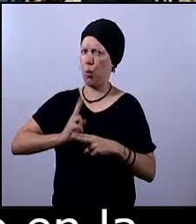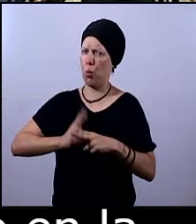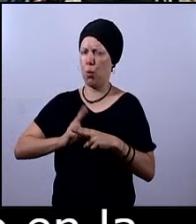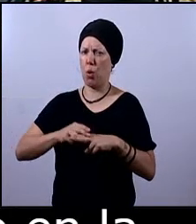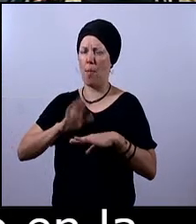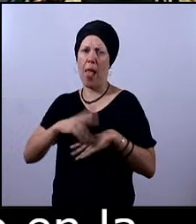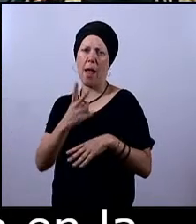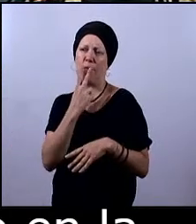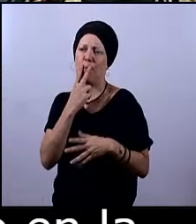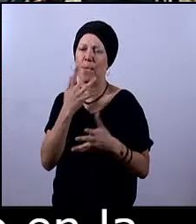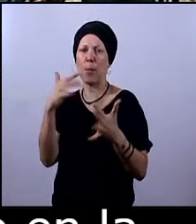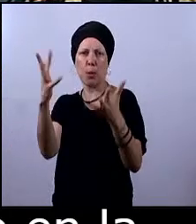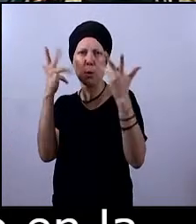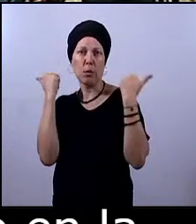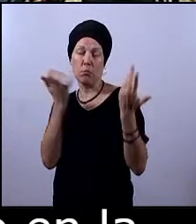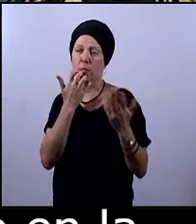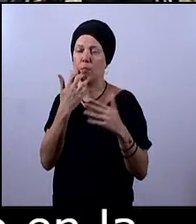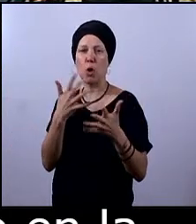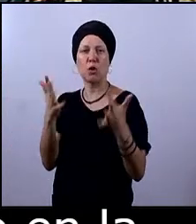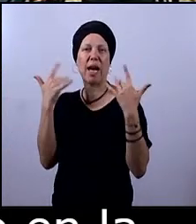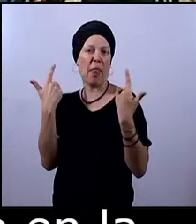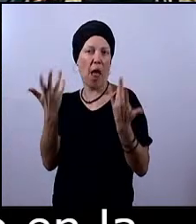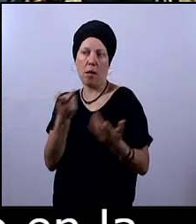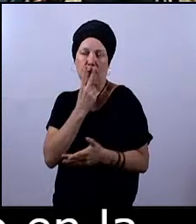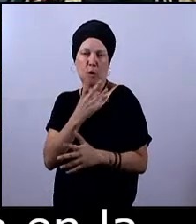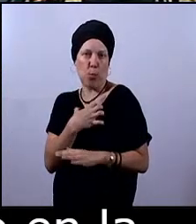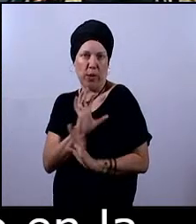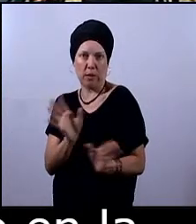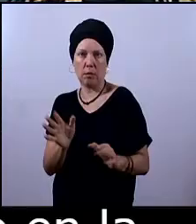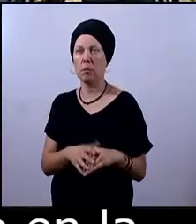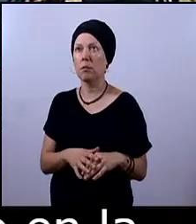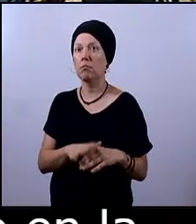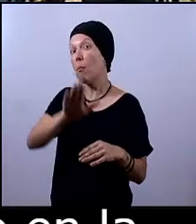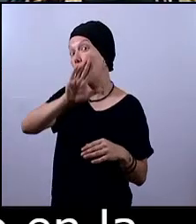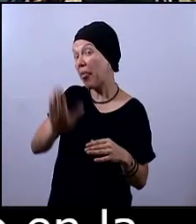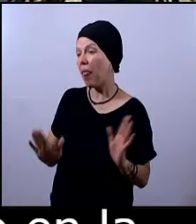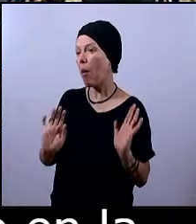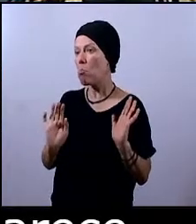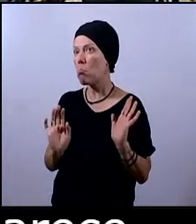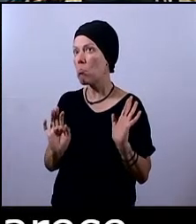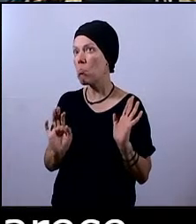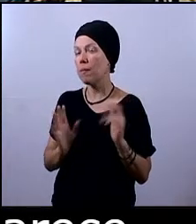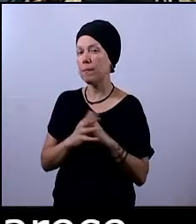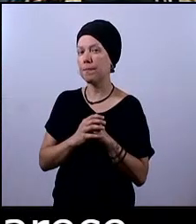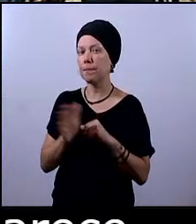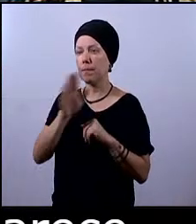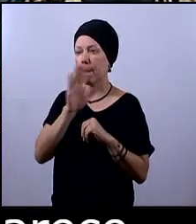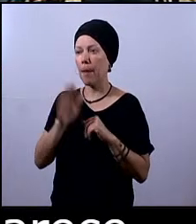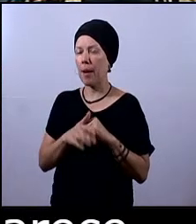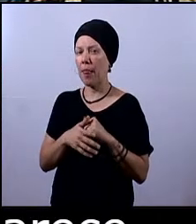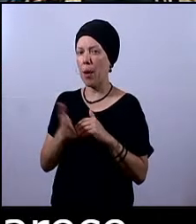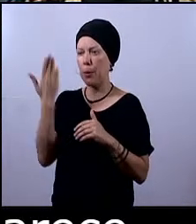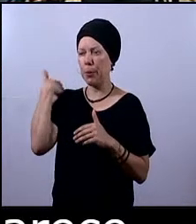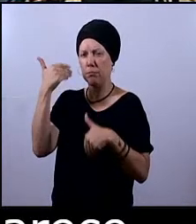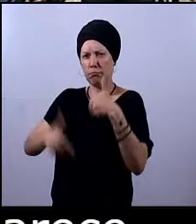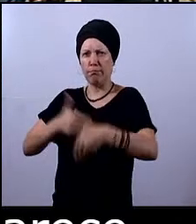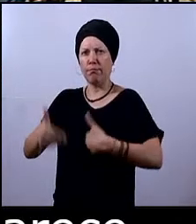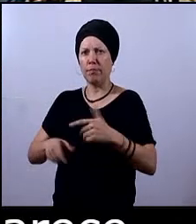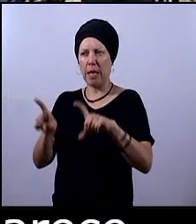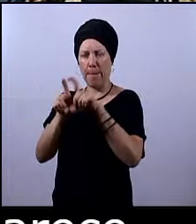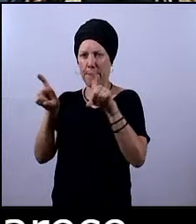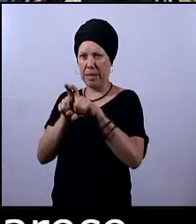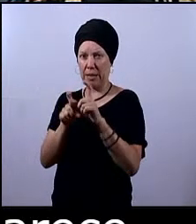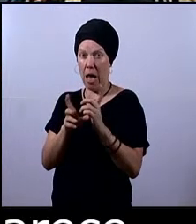para fumar al aire libre, por ejemplo, en terrazas, y parece ser que no va a haber una de las demandas que había por parte de las